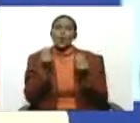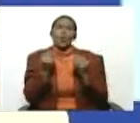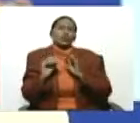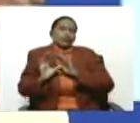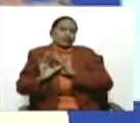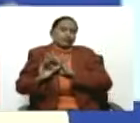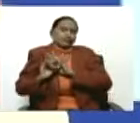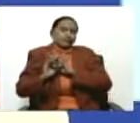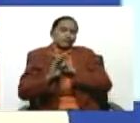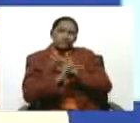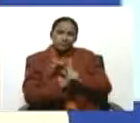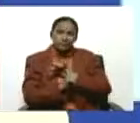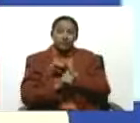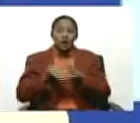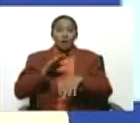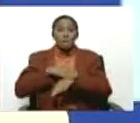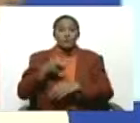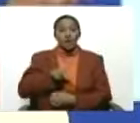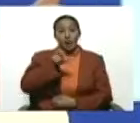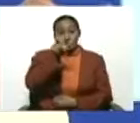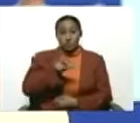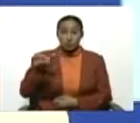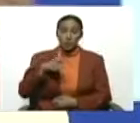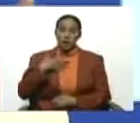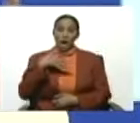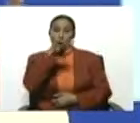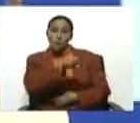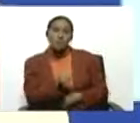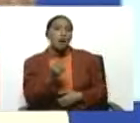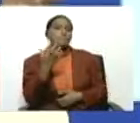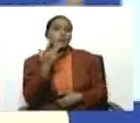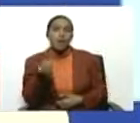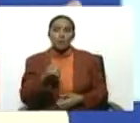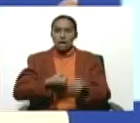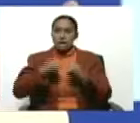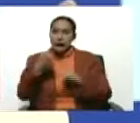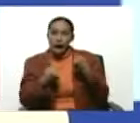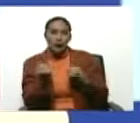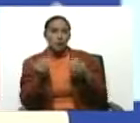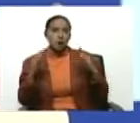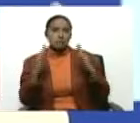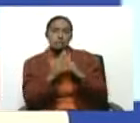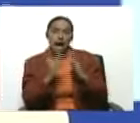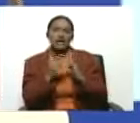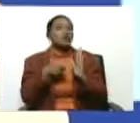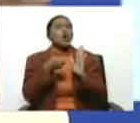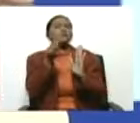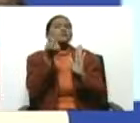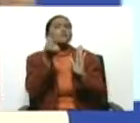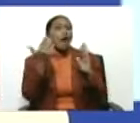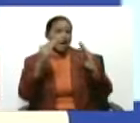corrupción porque la gente podía comprar bienes a los precios